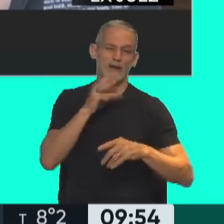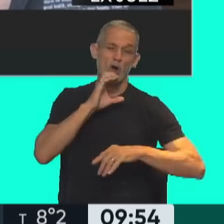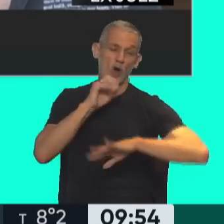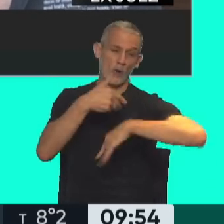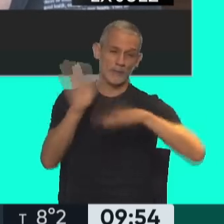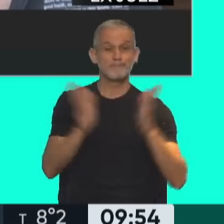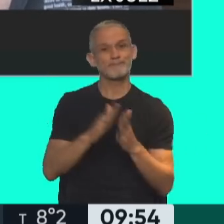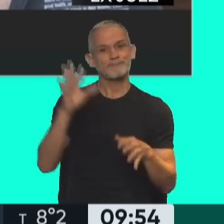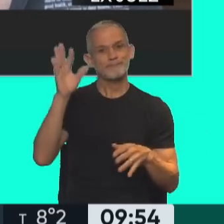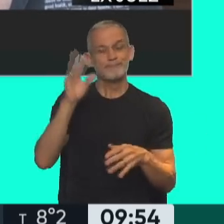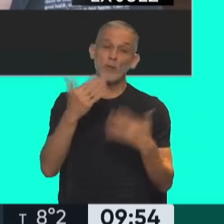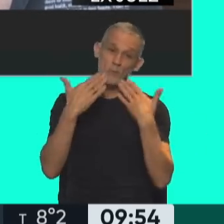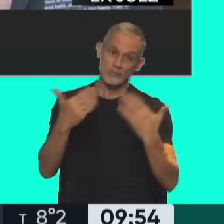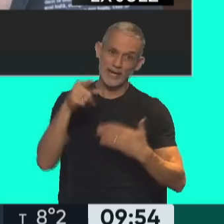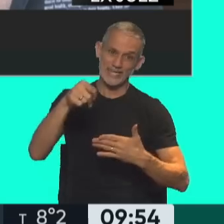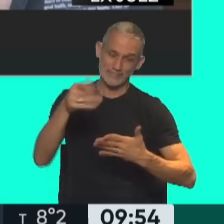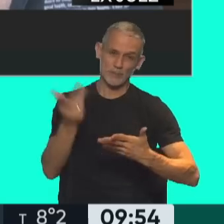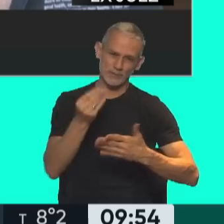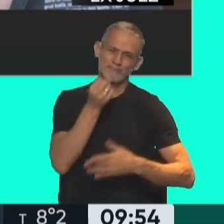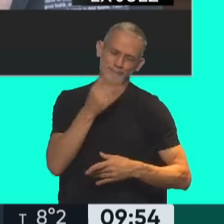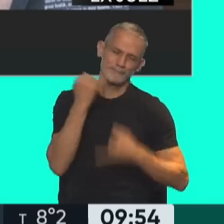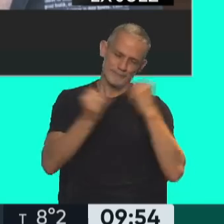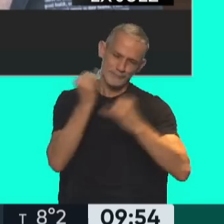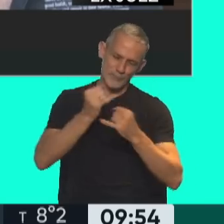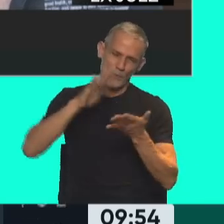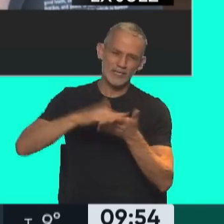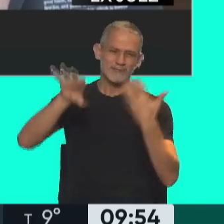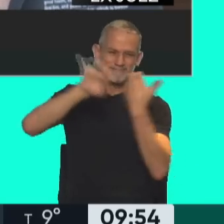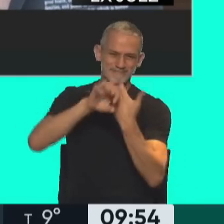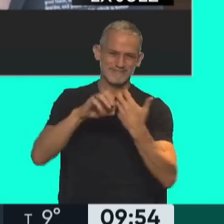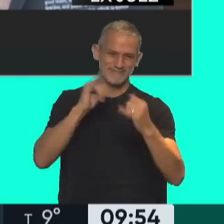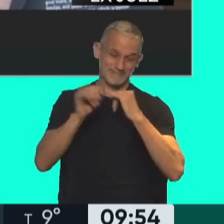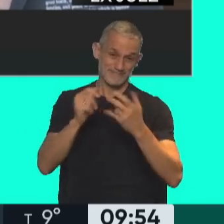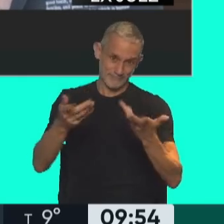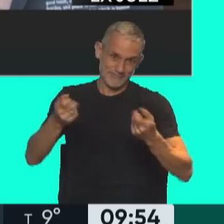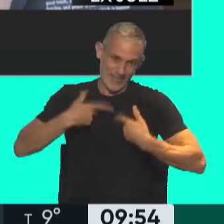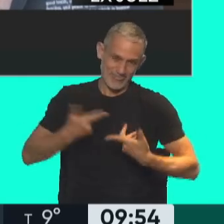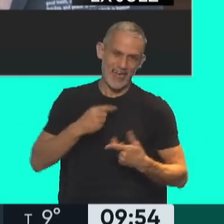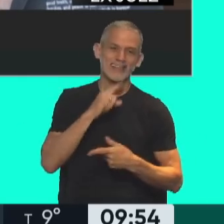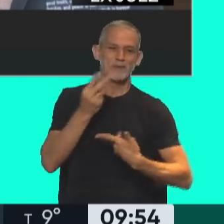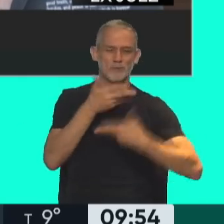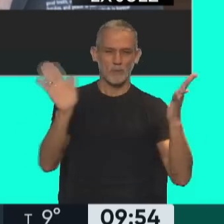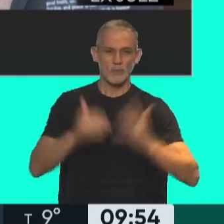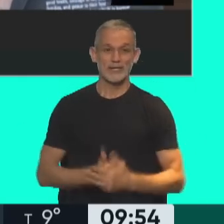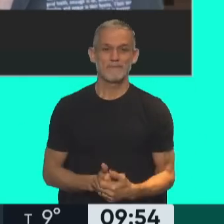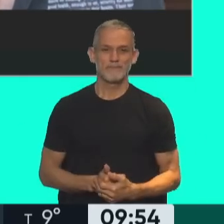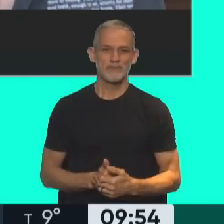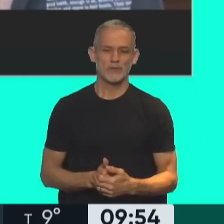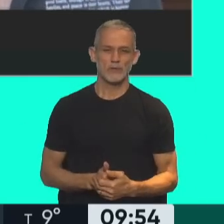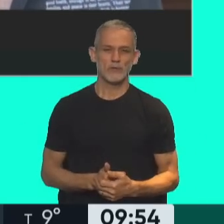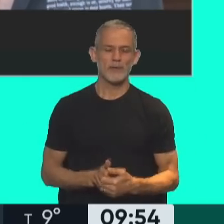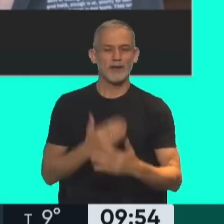doctor shah y gracias por este testimonio aporte estos minutos que nos regaló aquí en la televisión pública muy amable